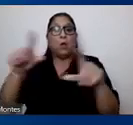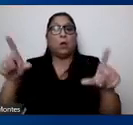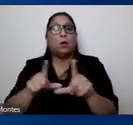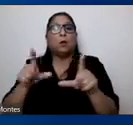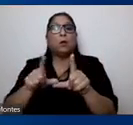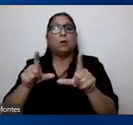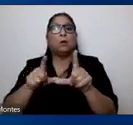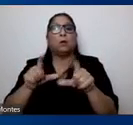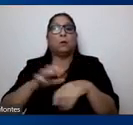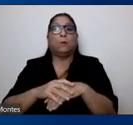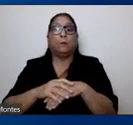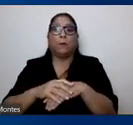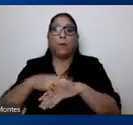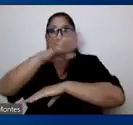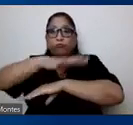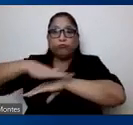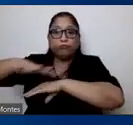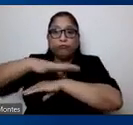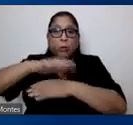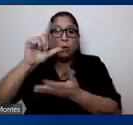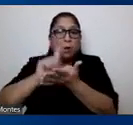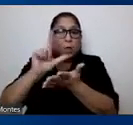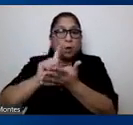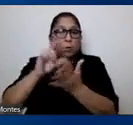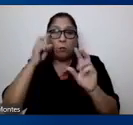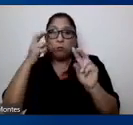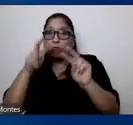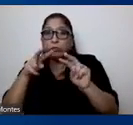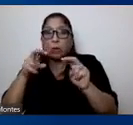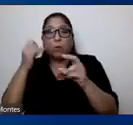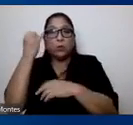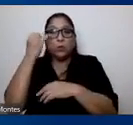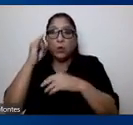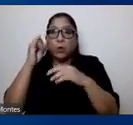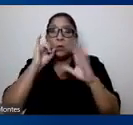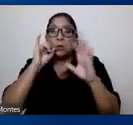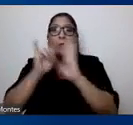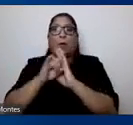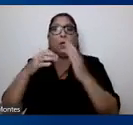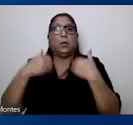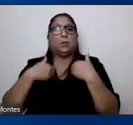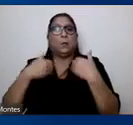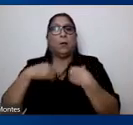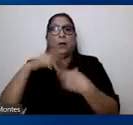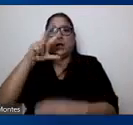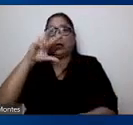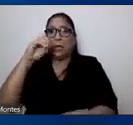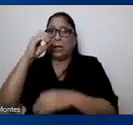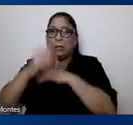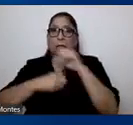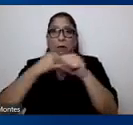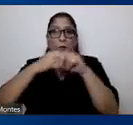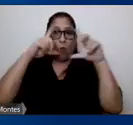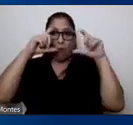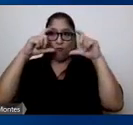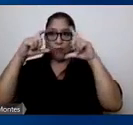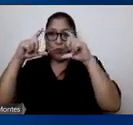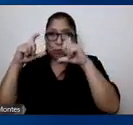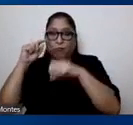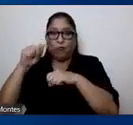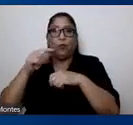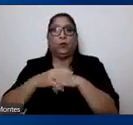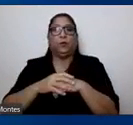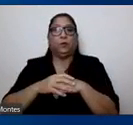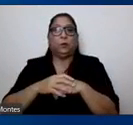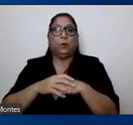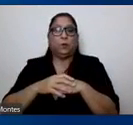Barrios Altos, unas imágenes que van a cumplir 30 años de haberse